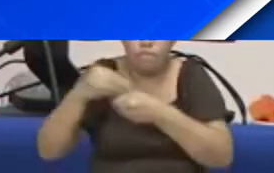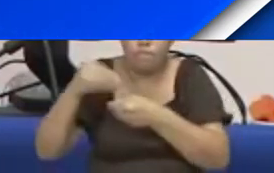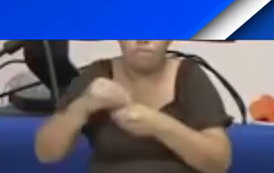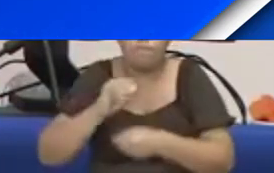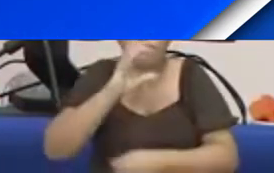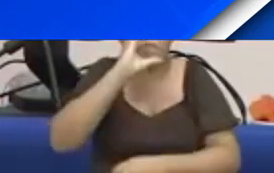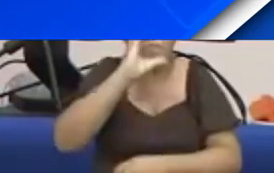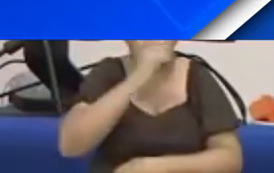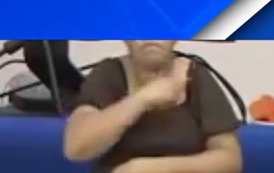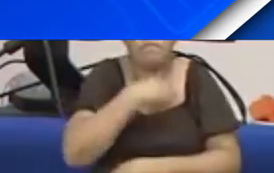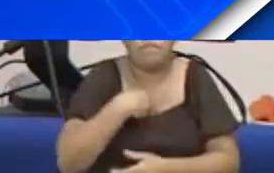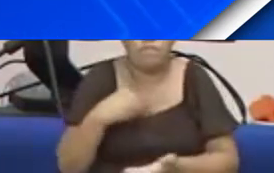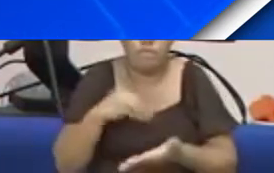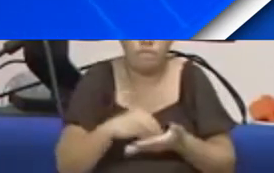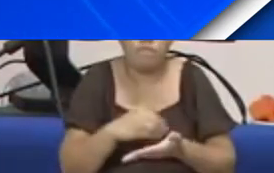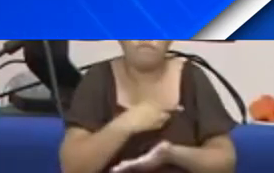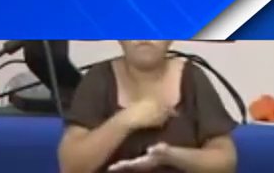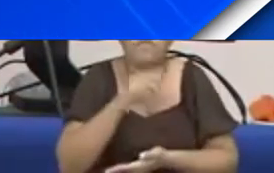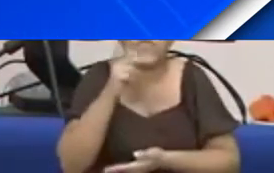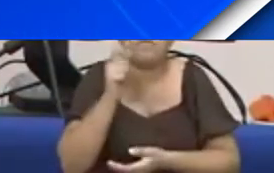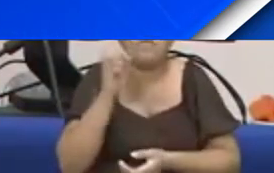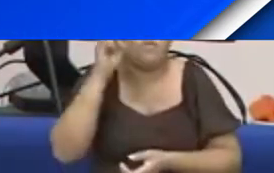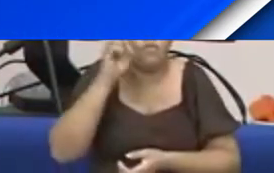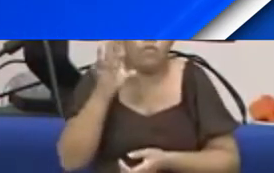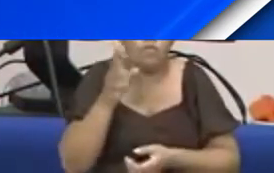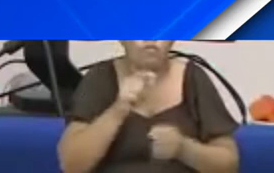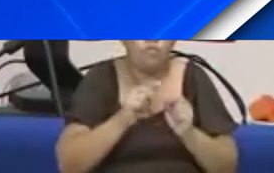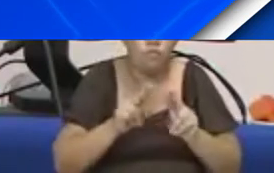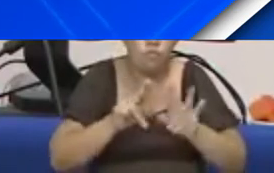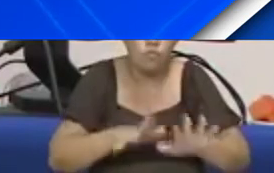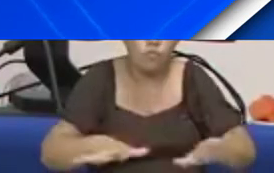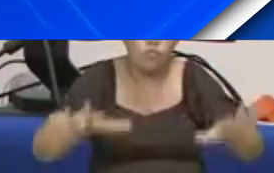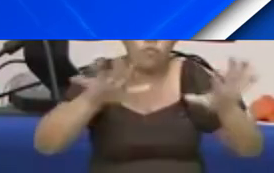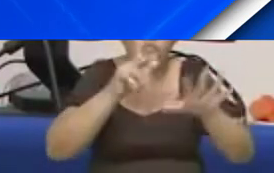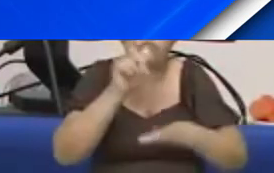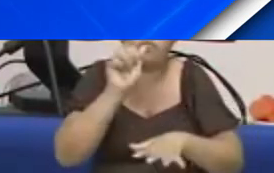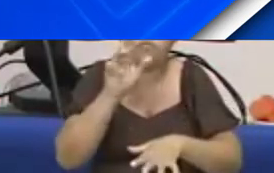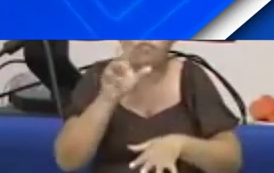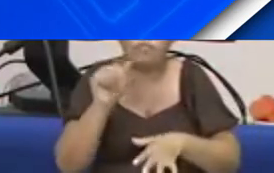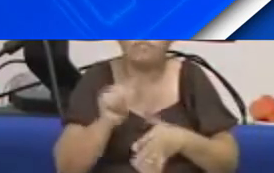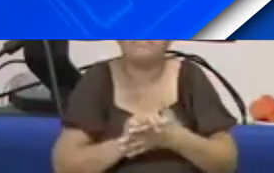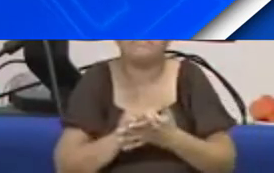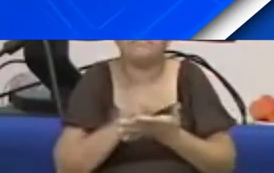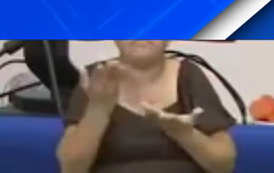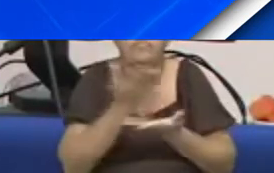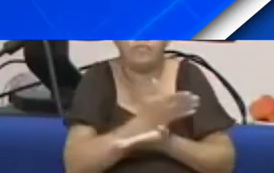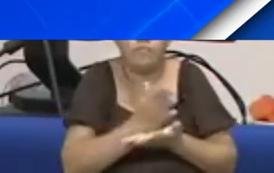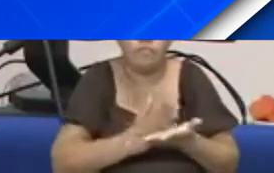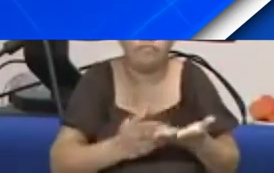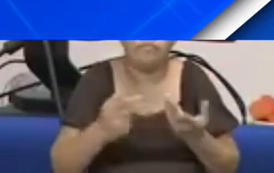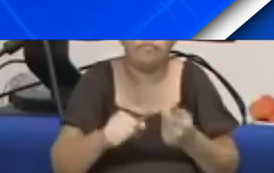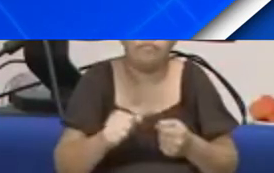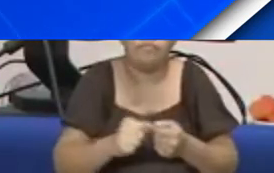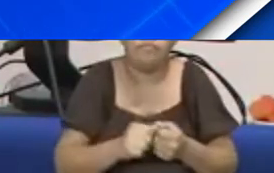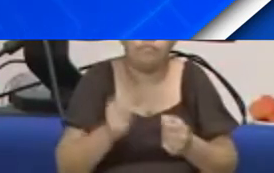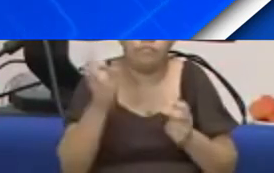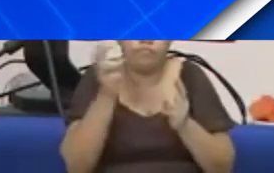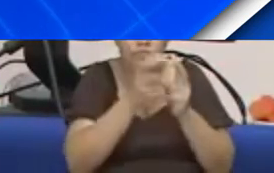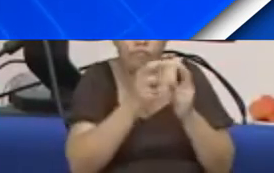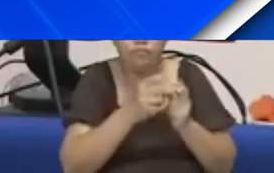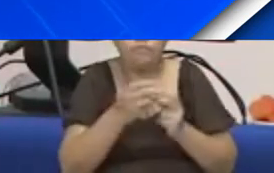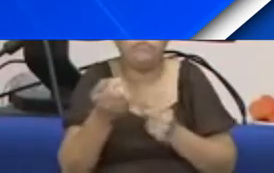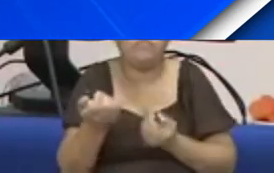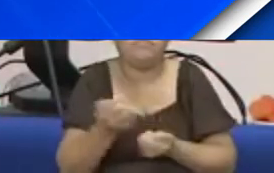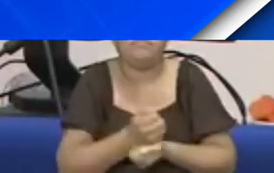C. Instituto Nicaragüense de Estudios Territoriales, D. Instituto Nicaragüense de Energía,